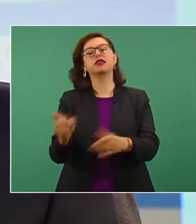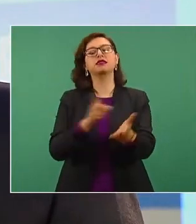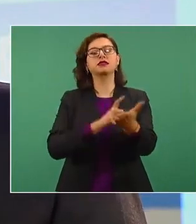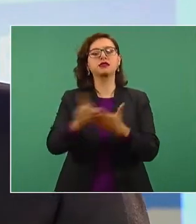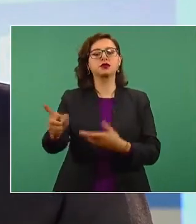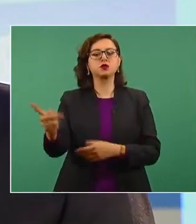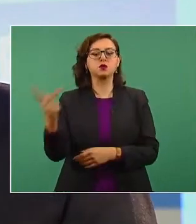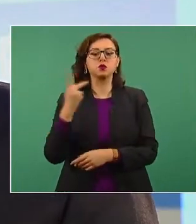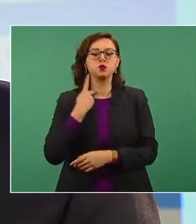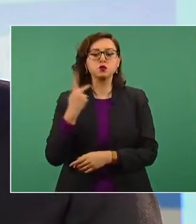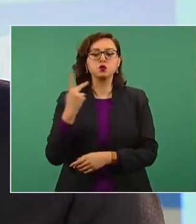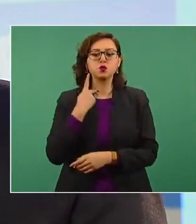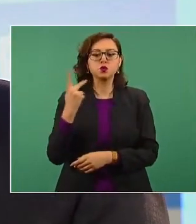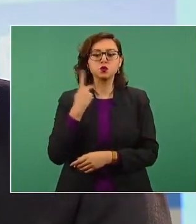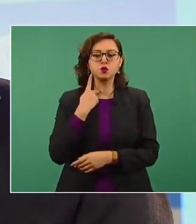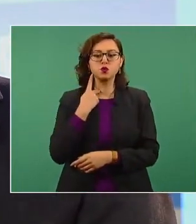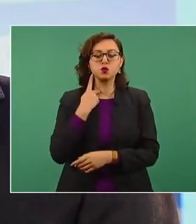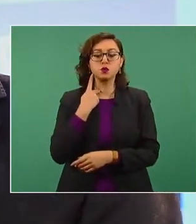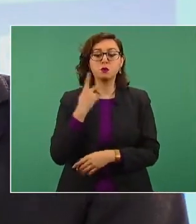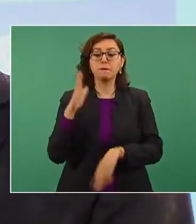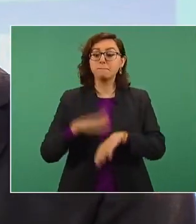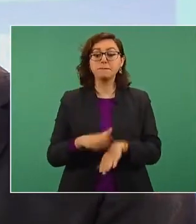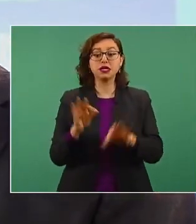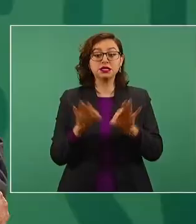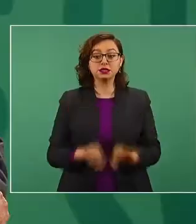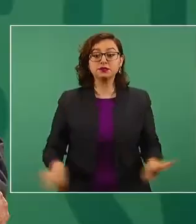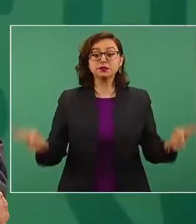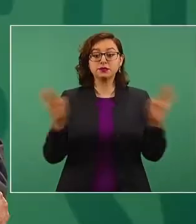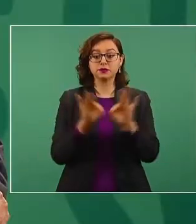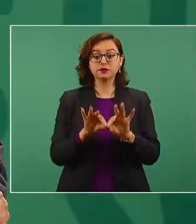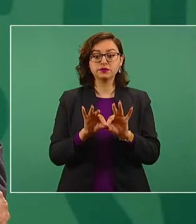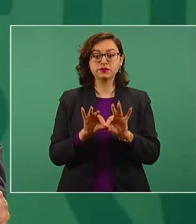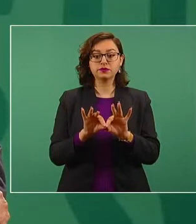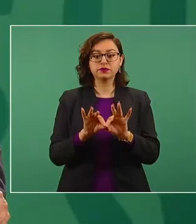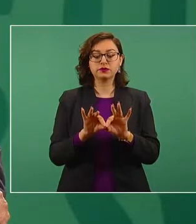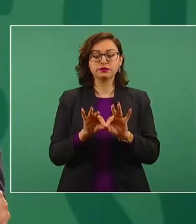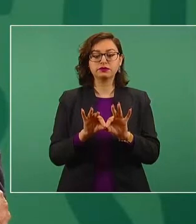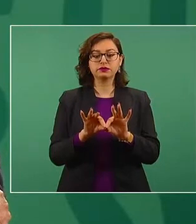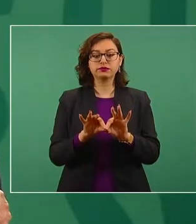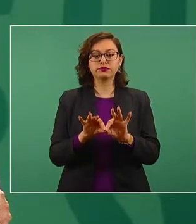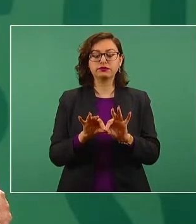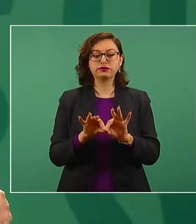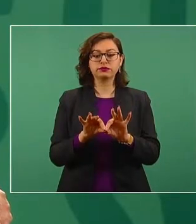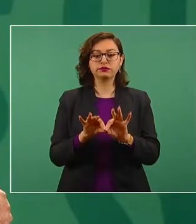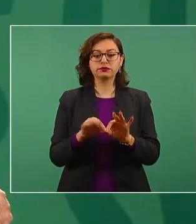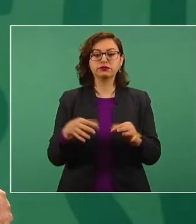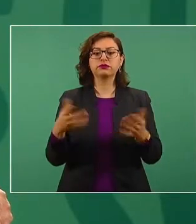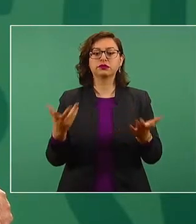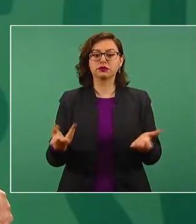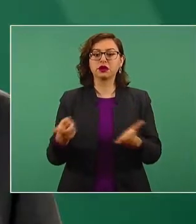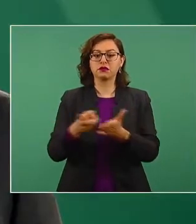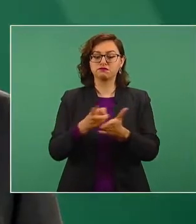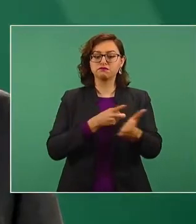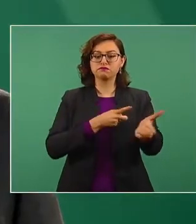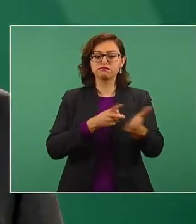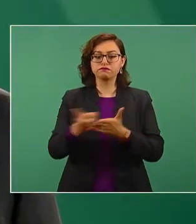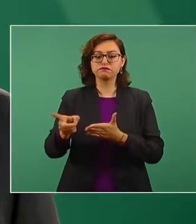políticos y sobre todo lo que tiene que ver con los